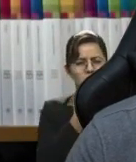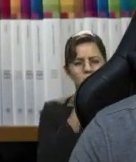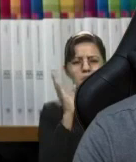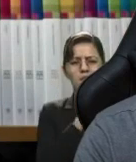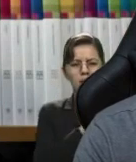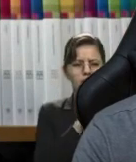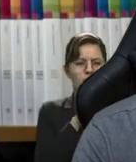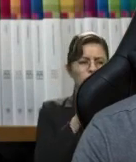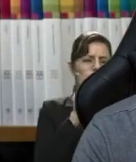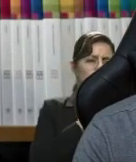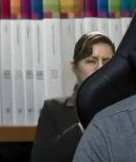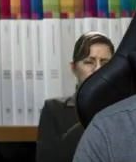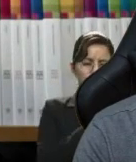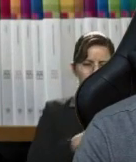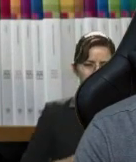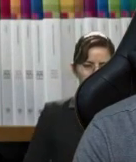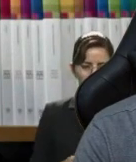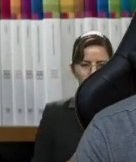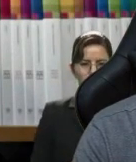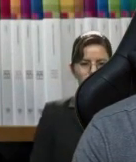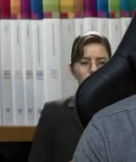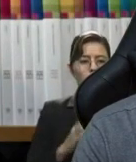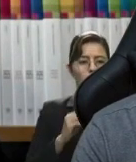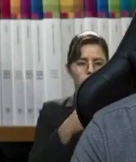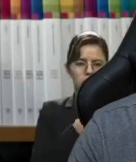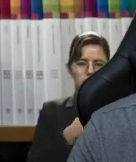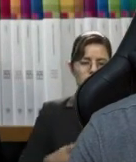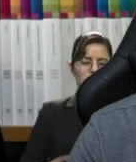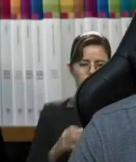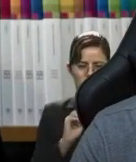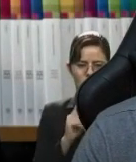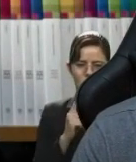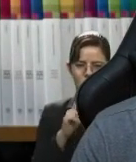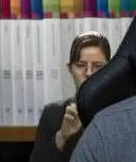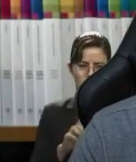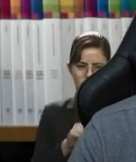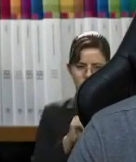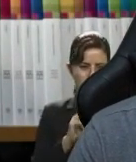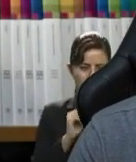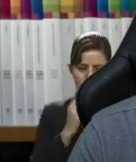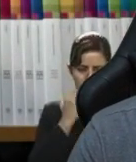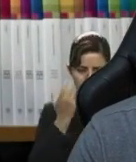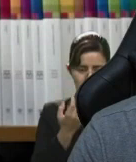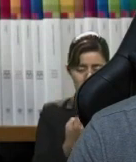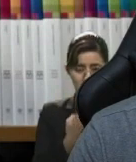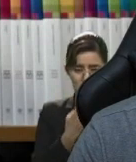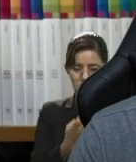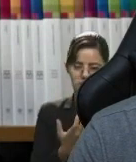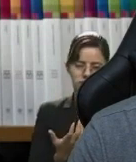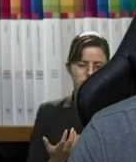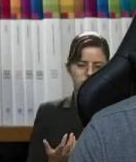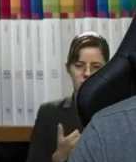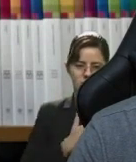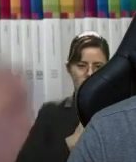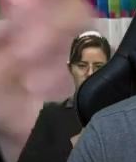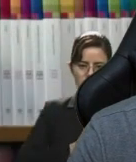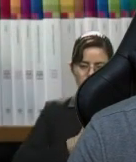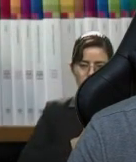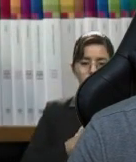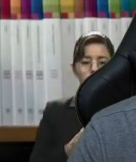candidata a una para la presidencia un noble por eso es lamentable que aquí se tenga que utilizar